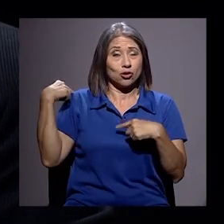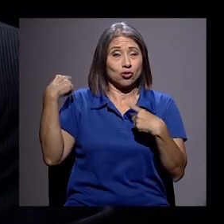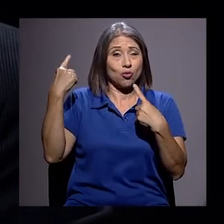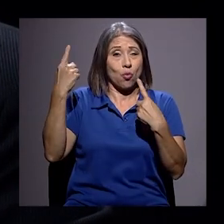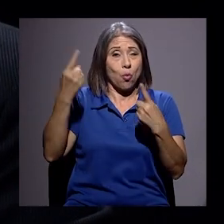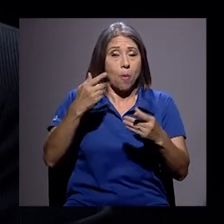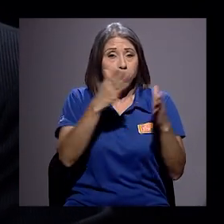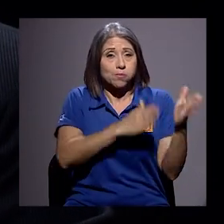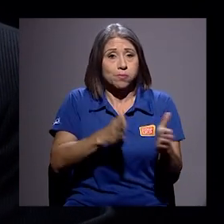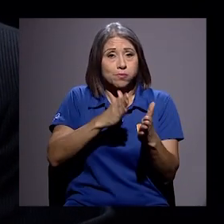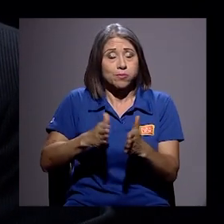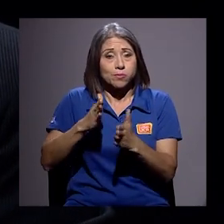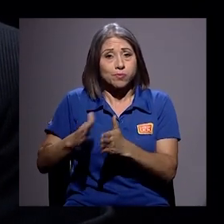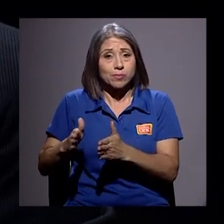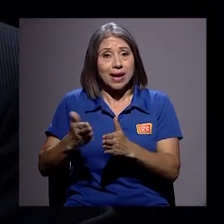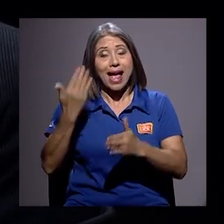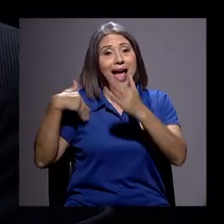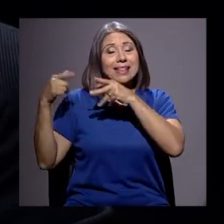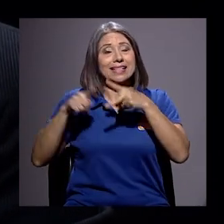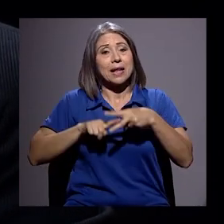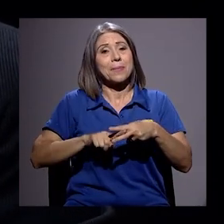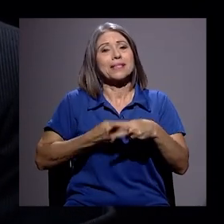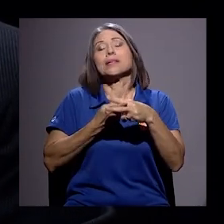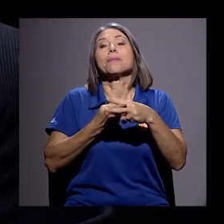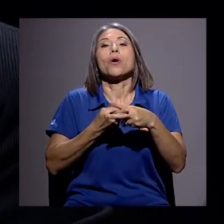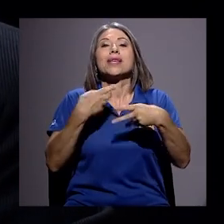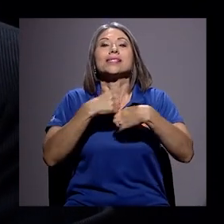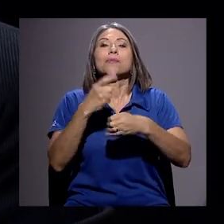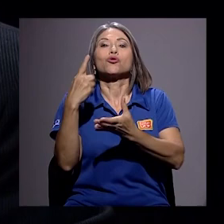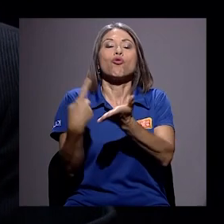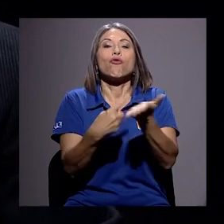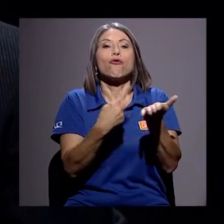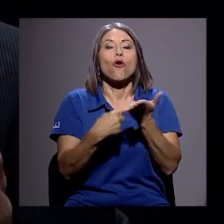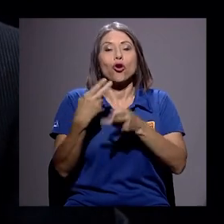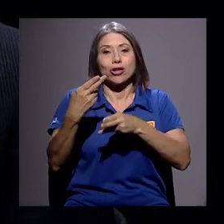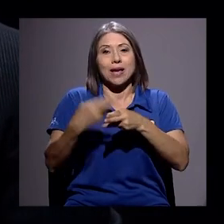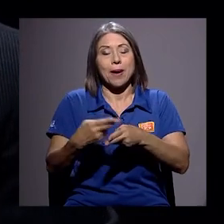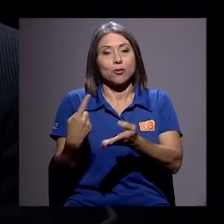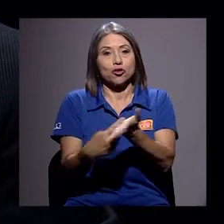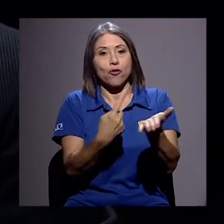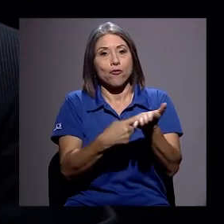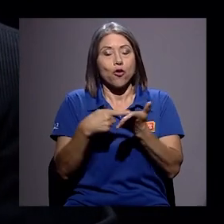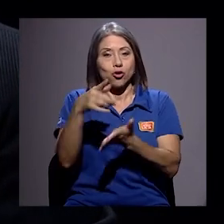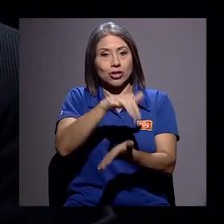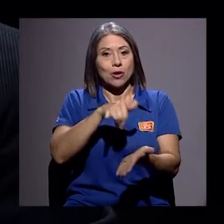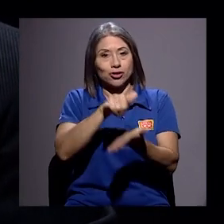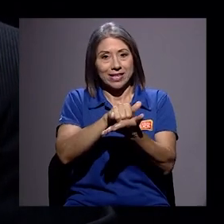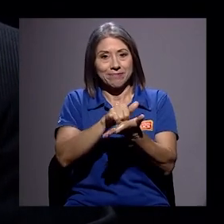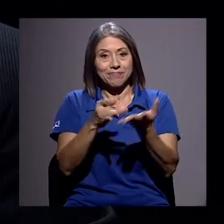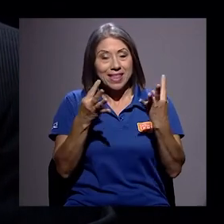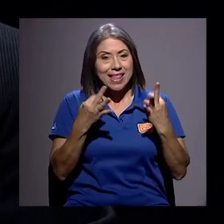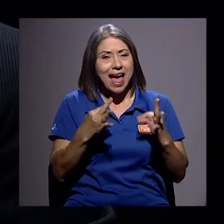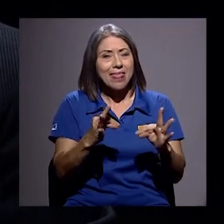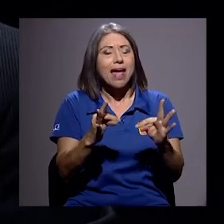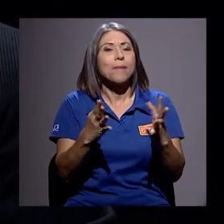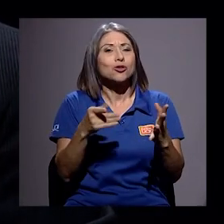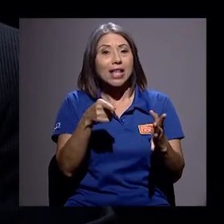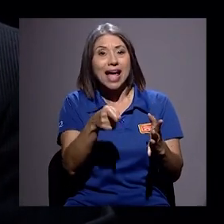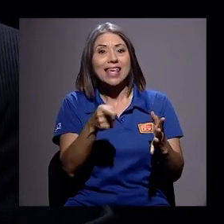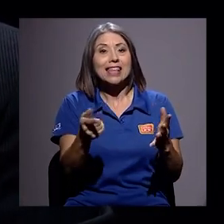principio fue un antecedente que intentamos hacer que por foro que le llamamos foro san josé ya intentamos reunir algunas algunas